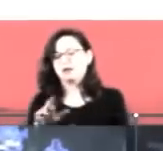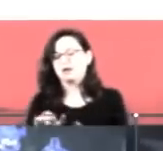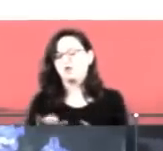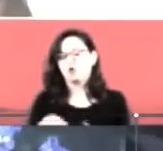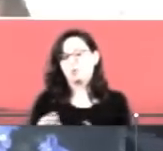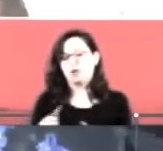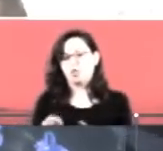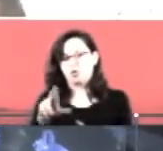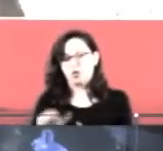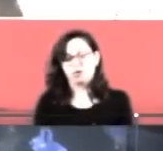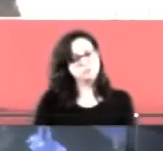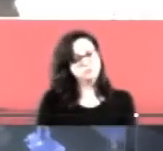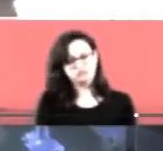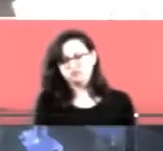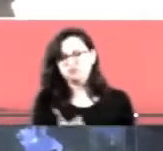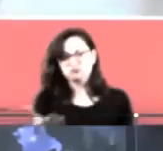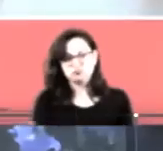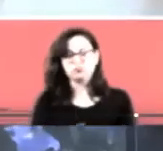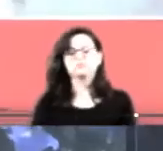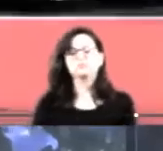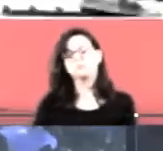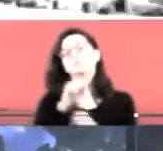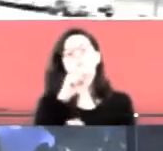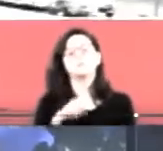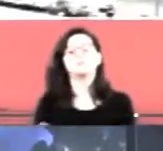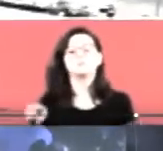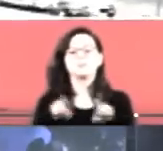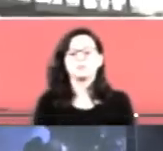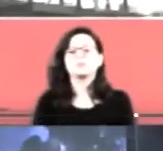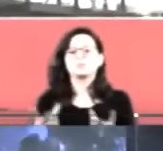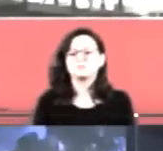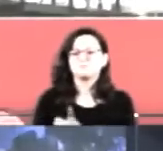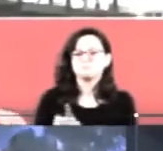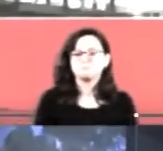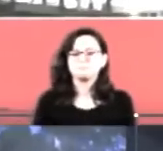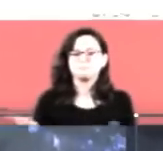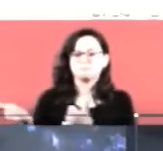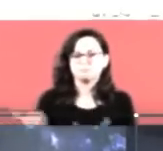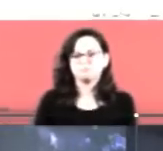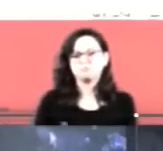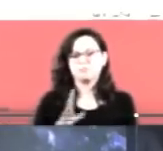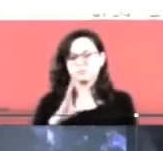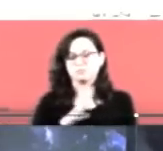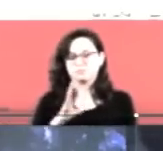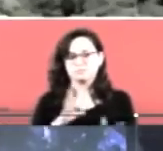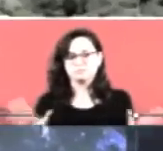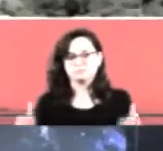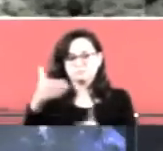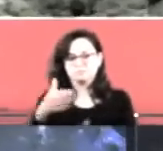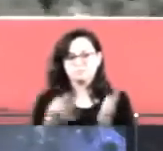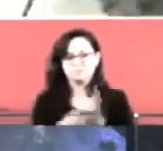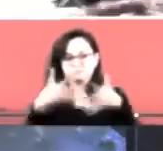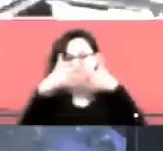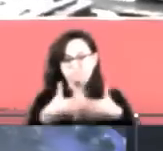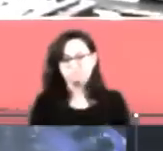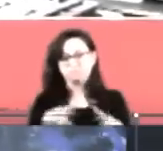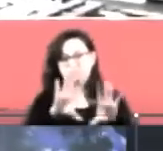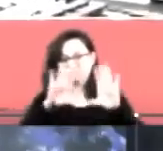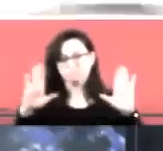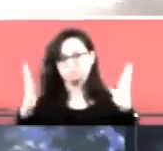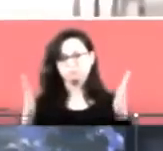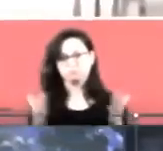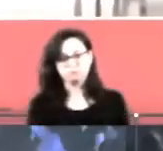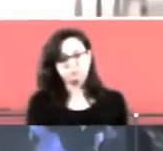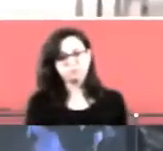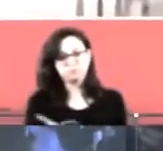esferas. Estamos hablando pues de todo el área de administración, que hay laboratorios, que hay central contra incendio, que hay un